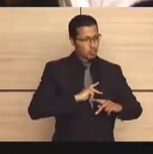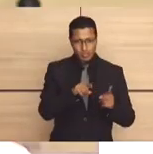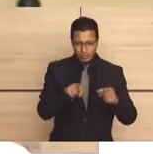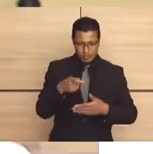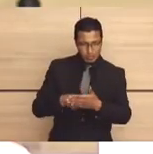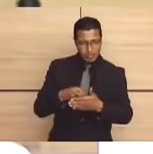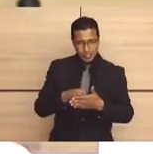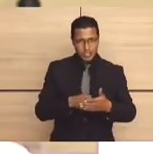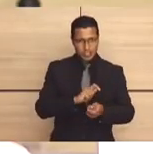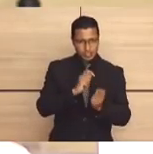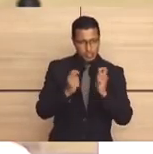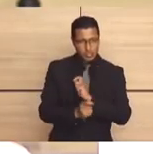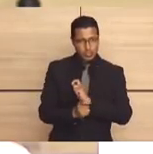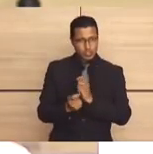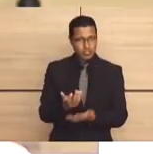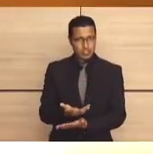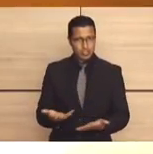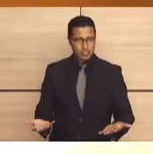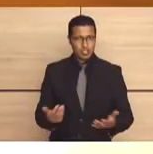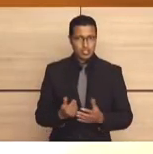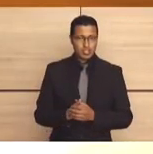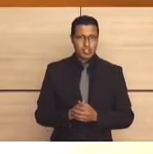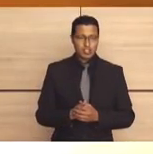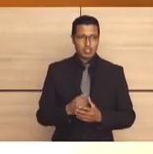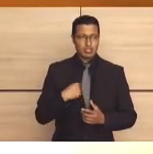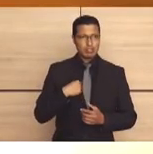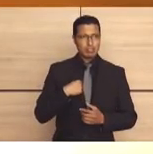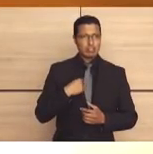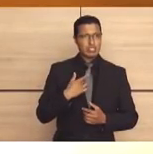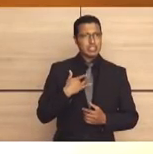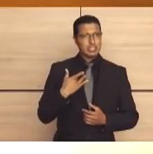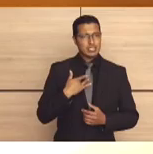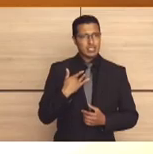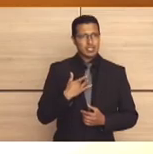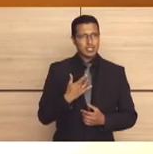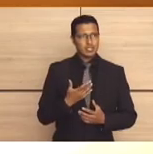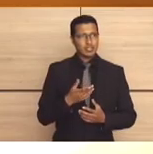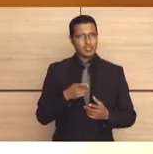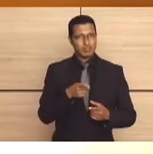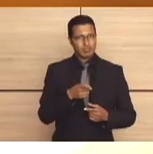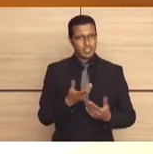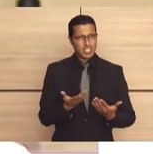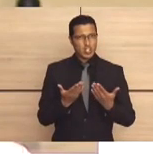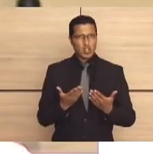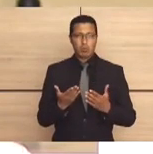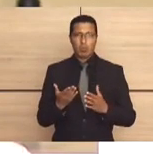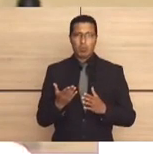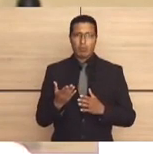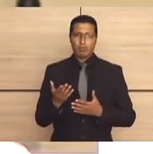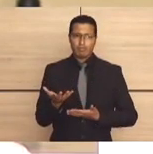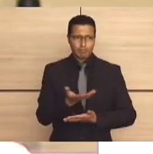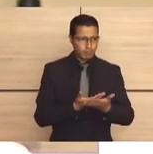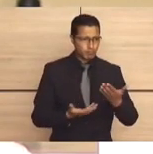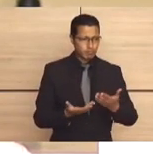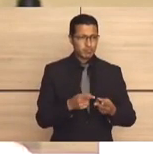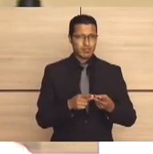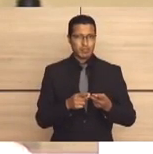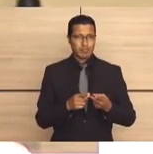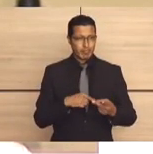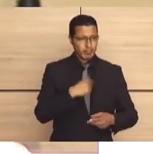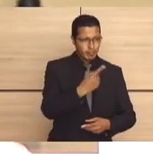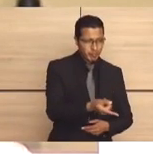ambiente. Debemos tener más un sentido de alteridad, debemos crear procesos de catarsis, de resiliencia, de